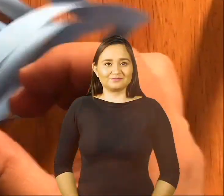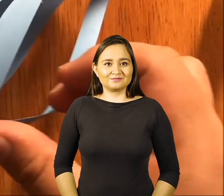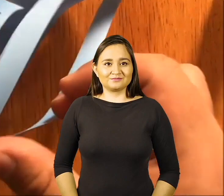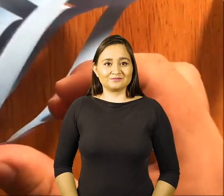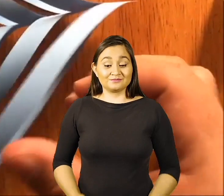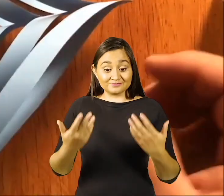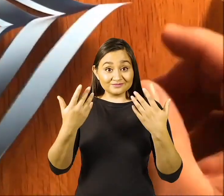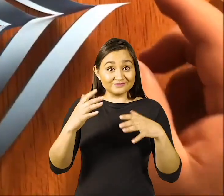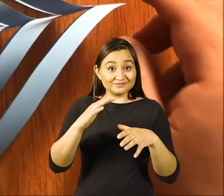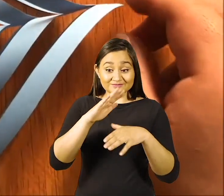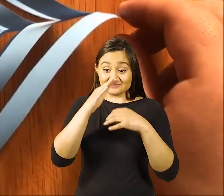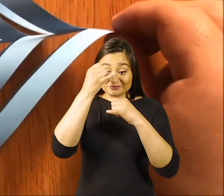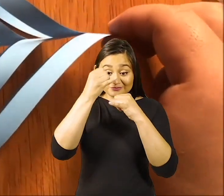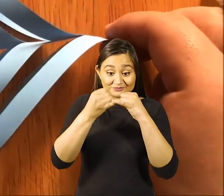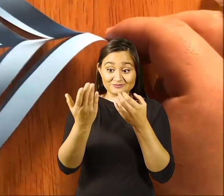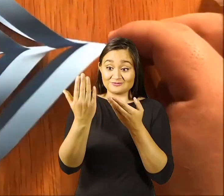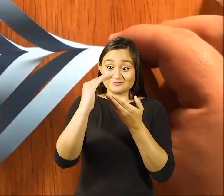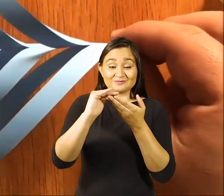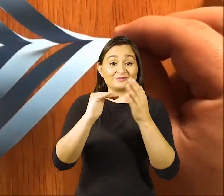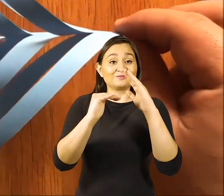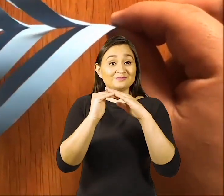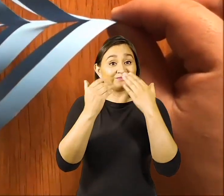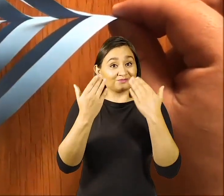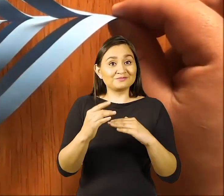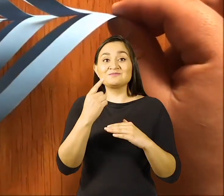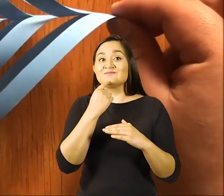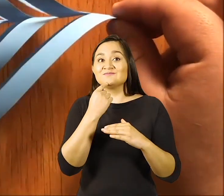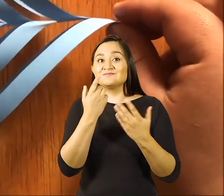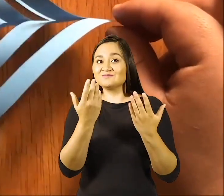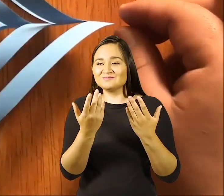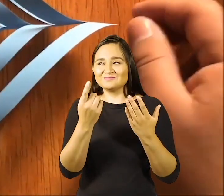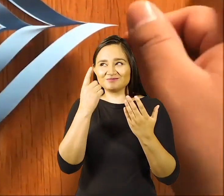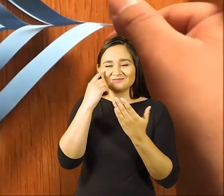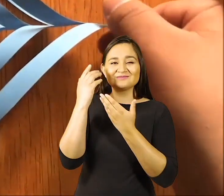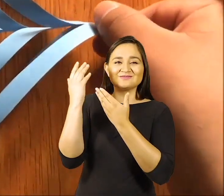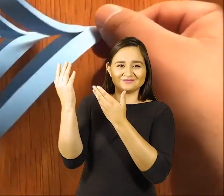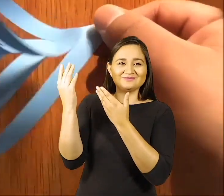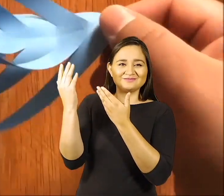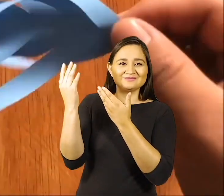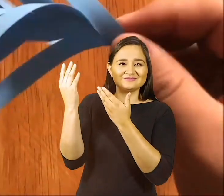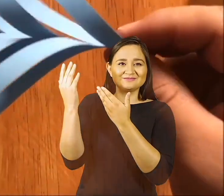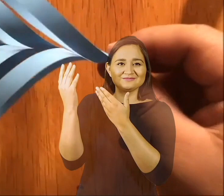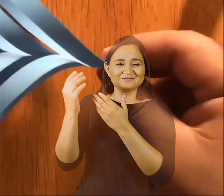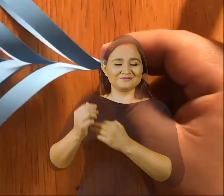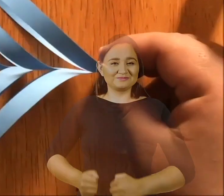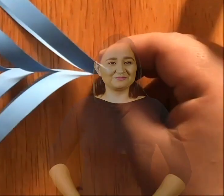Listo. Al acabar de apagar la última punta, tendremos el siguiente resultado.